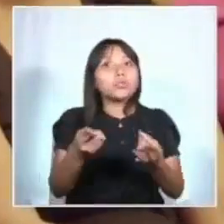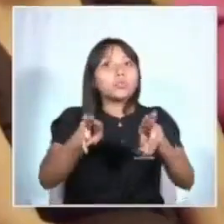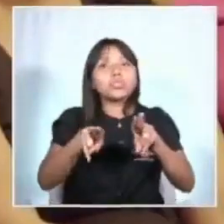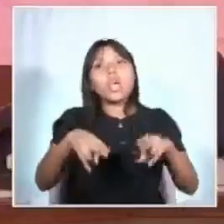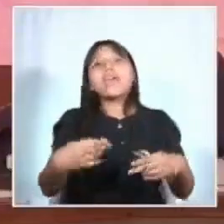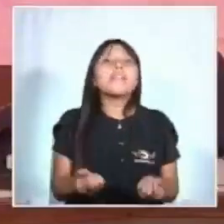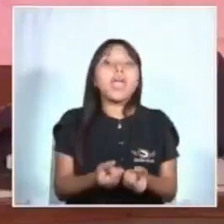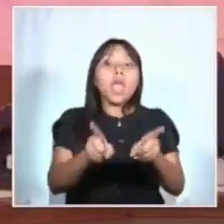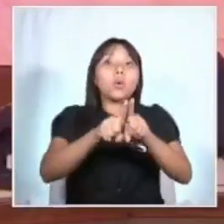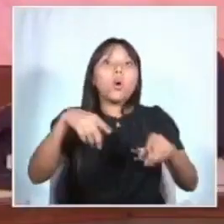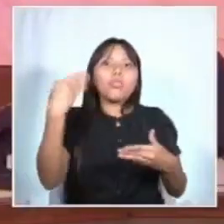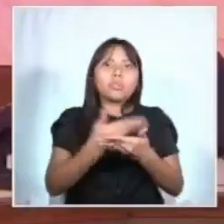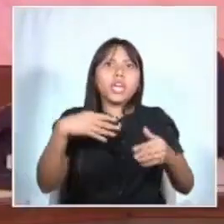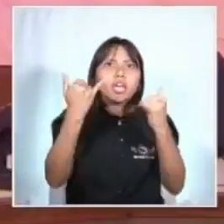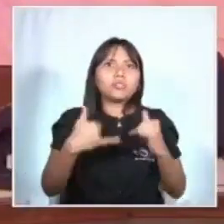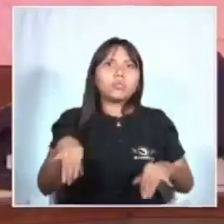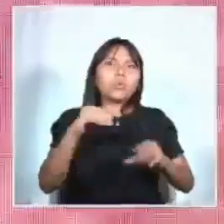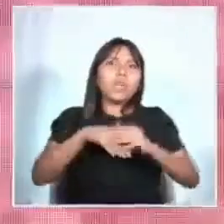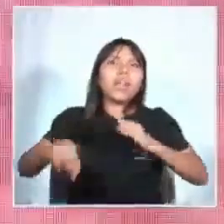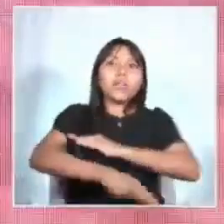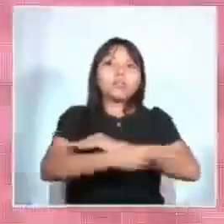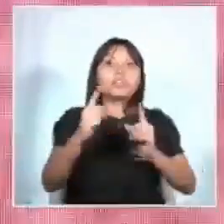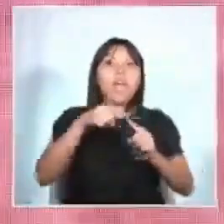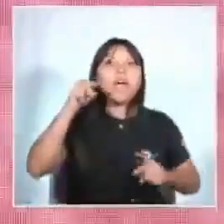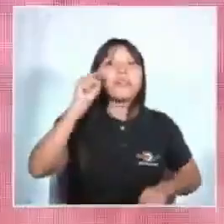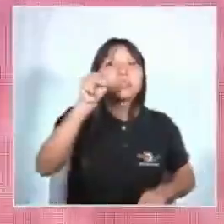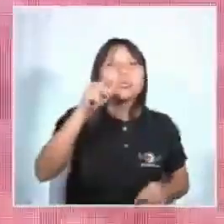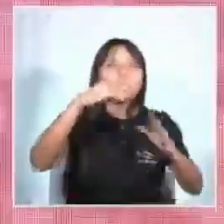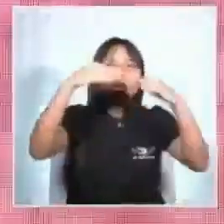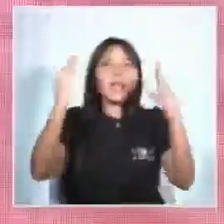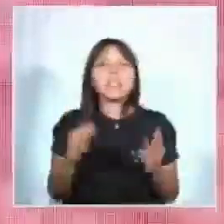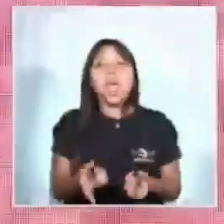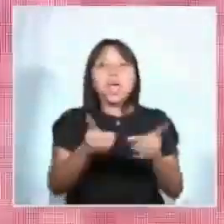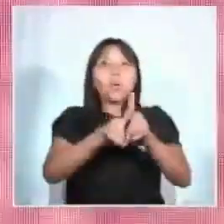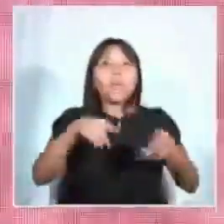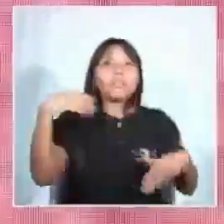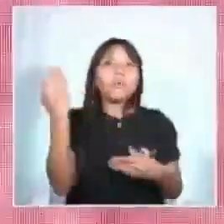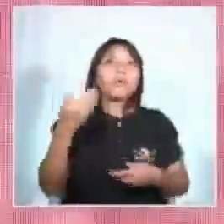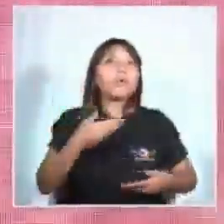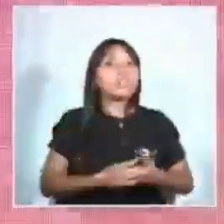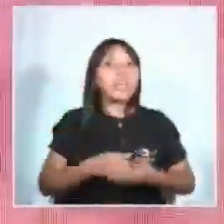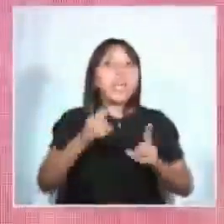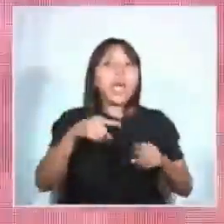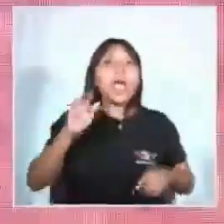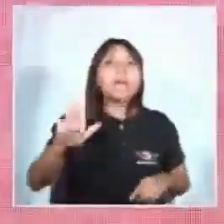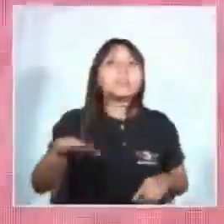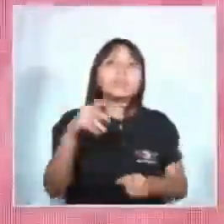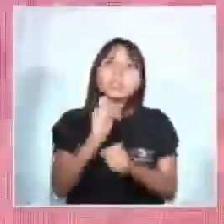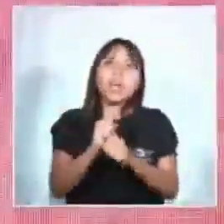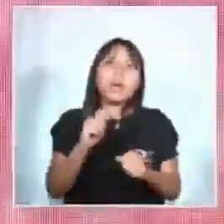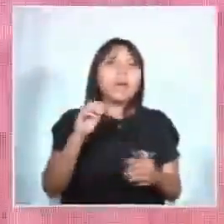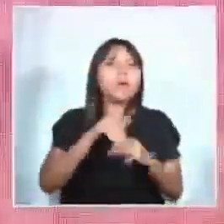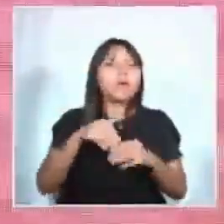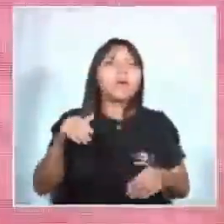cuando llegues hoy en la noche a tu casa? ¿Qué es lo que va a pasar cuando usted llegue a su asignación el lunes? Después